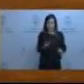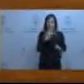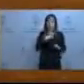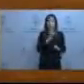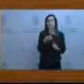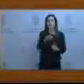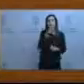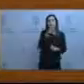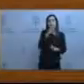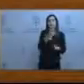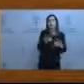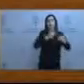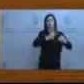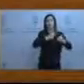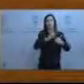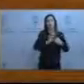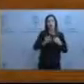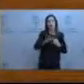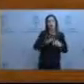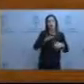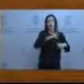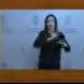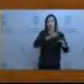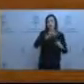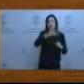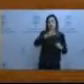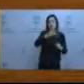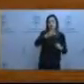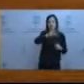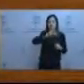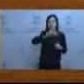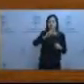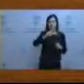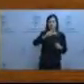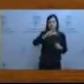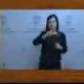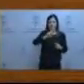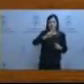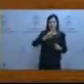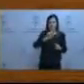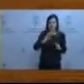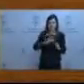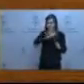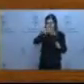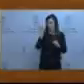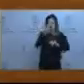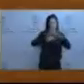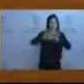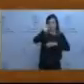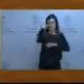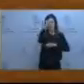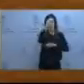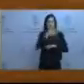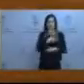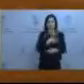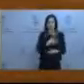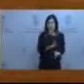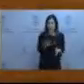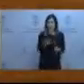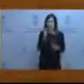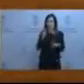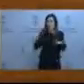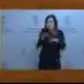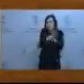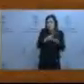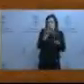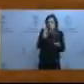fibrilación auricular, taquicardia supraventricular paroxística, disociación electromecánica. Todo eso lo podrá comprobar el